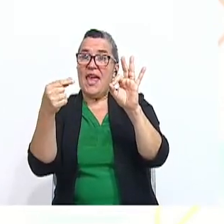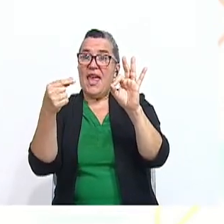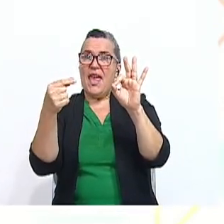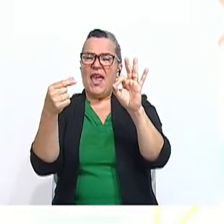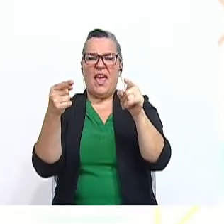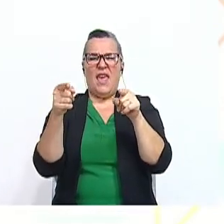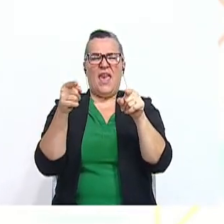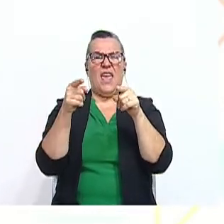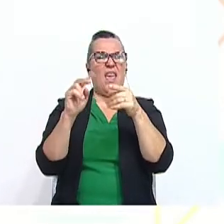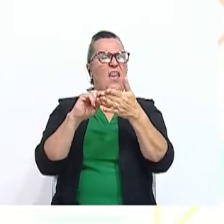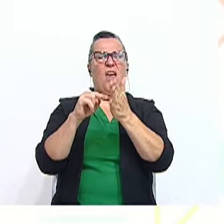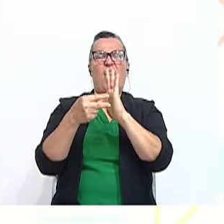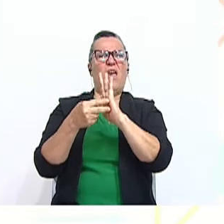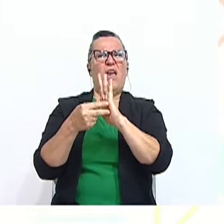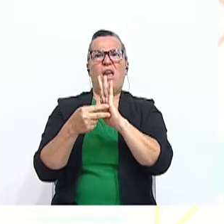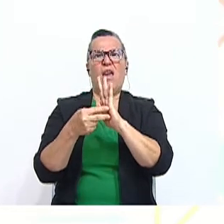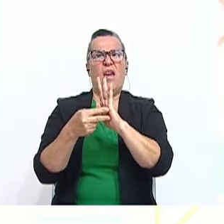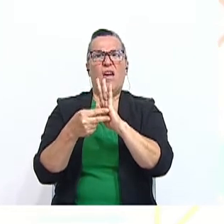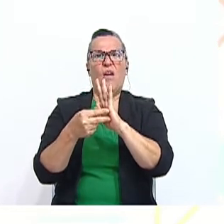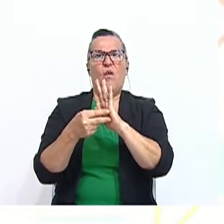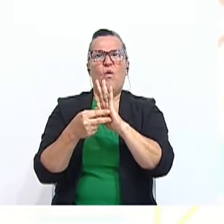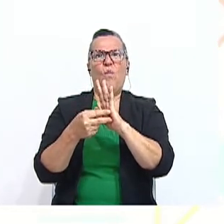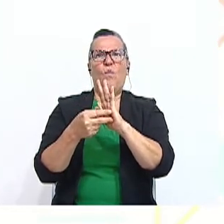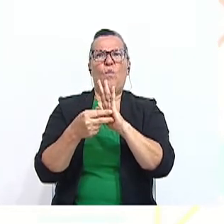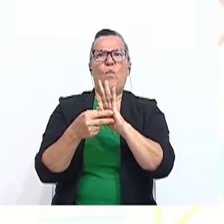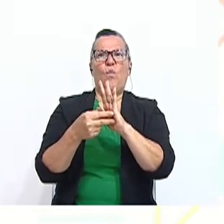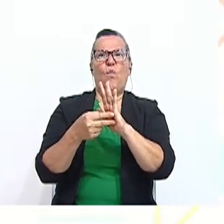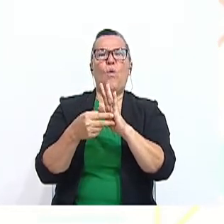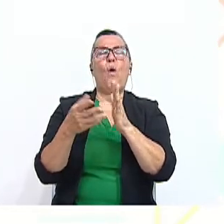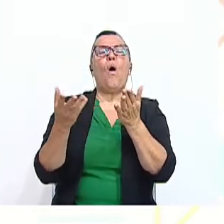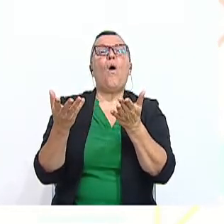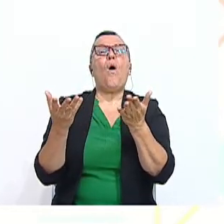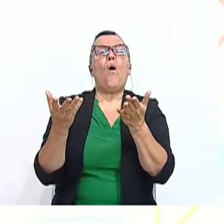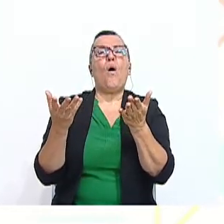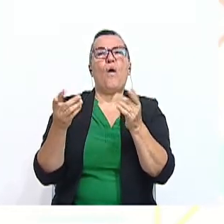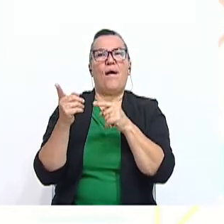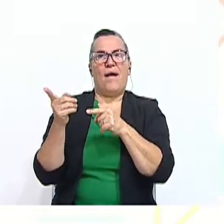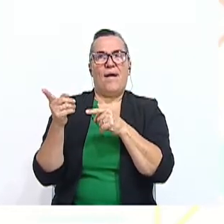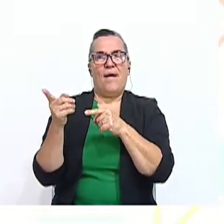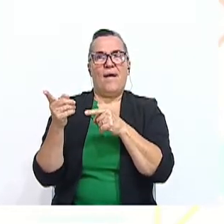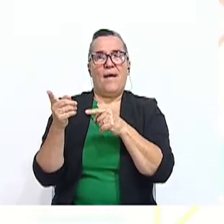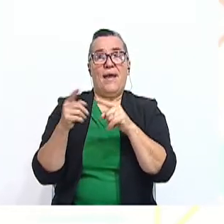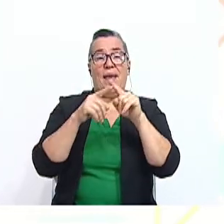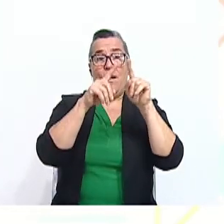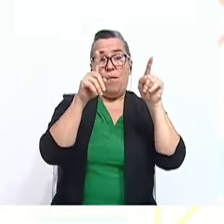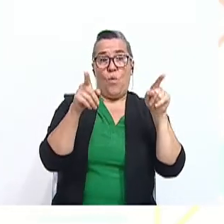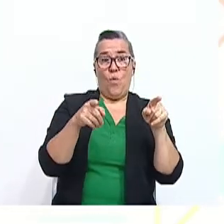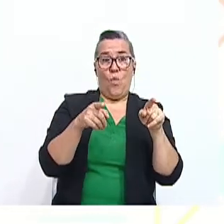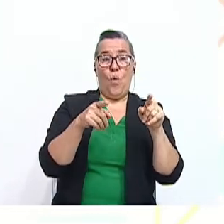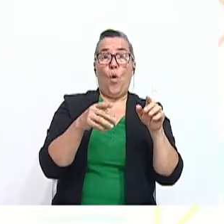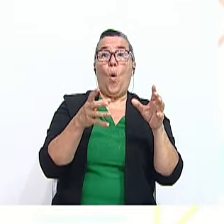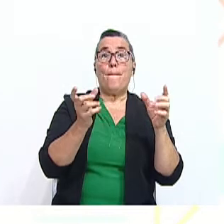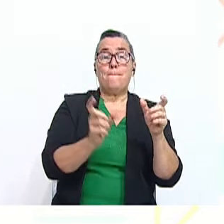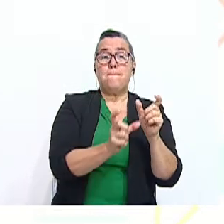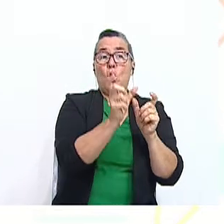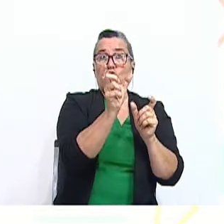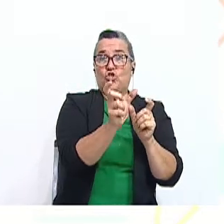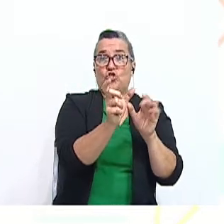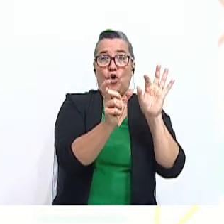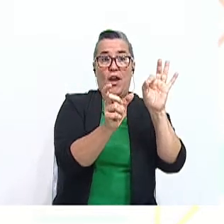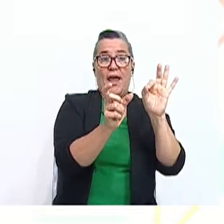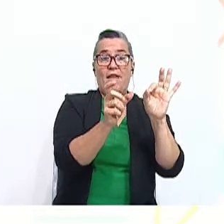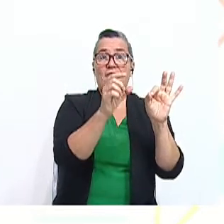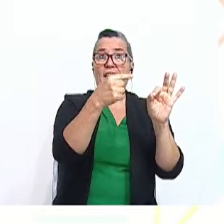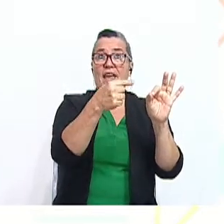¿cómo se define? Se define de la siguiente forma. Se define como la composición de f y g